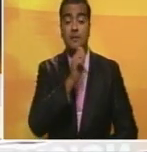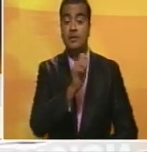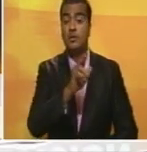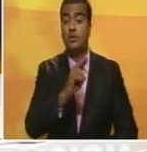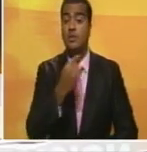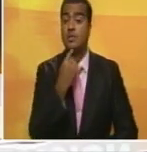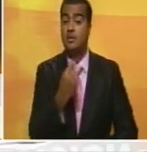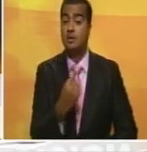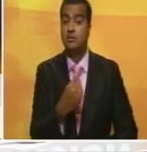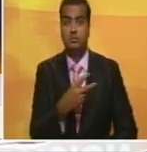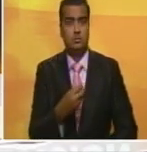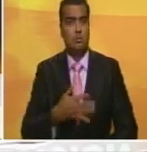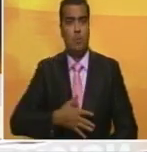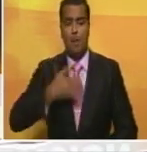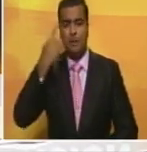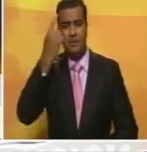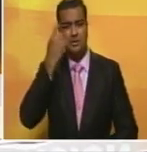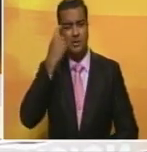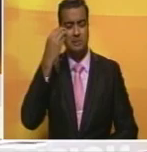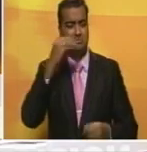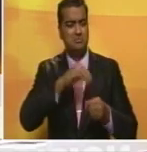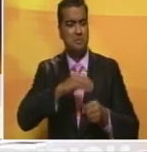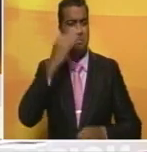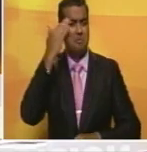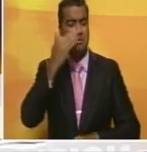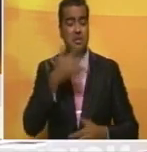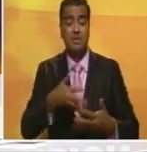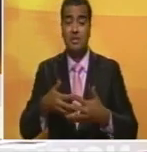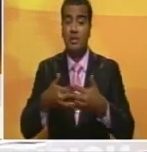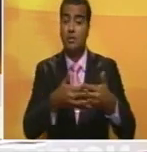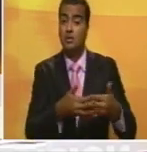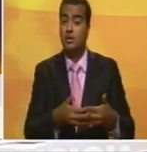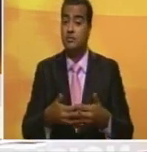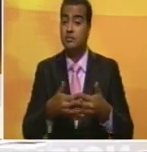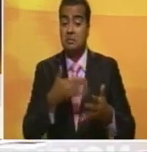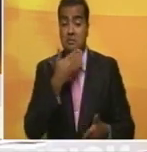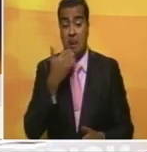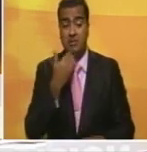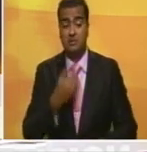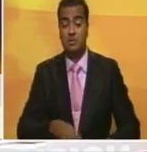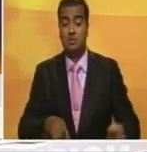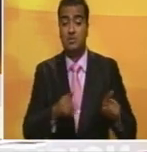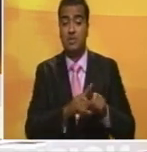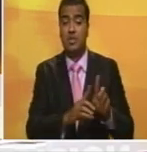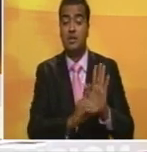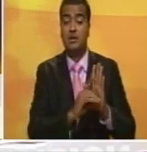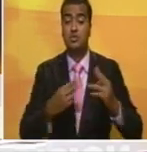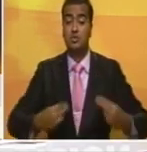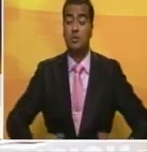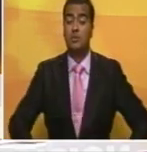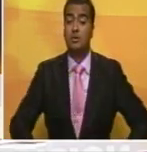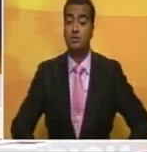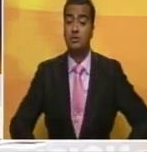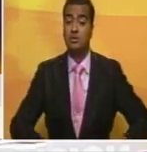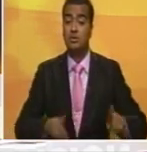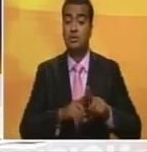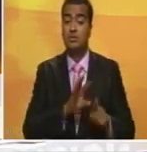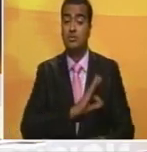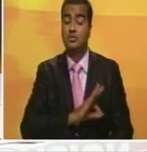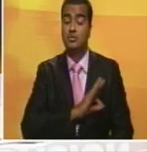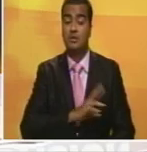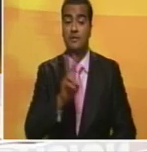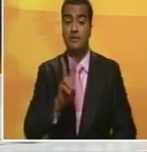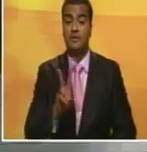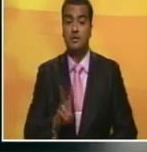aseguró que es inconcebible pensar que una intervención militar de Estados Unidos mejoraría la situación de los derechos humanos o las condiciones sociales en